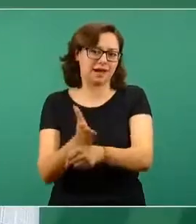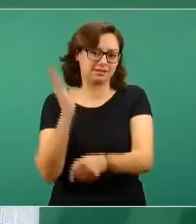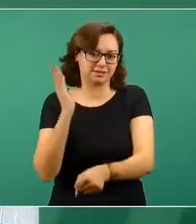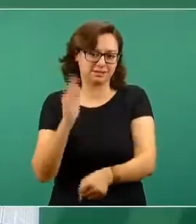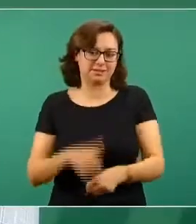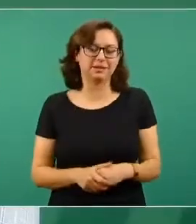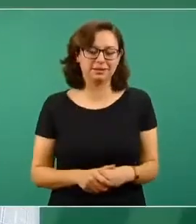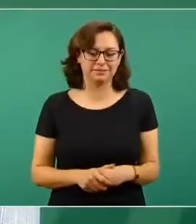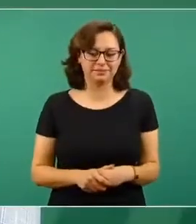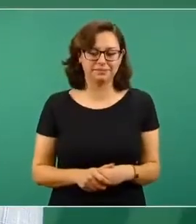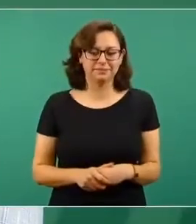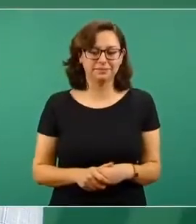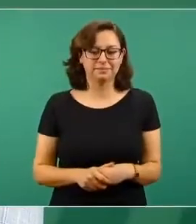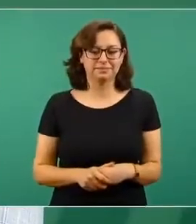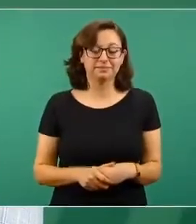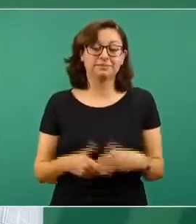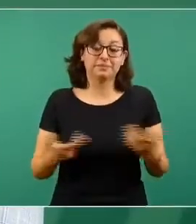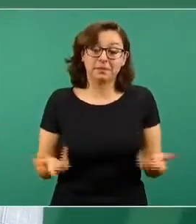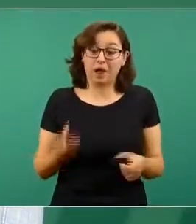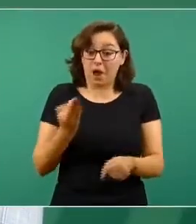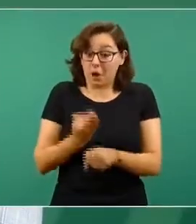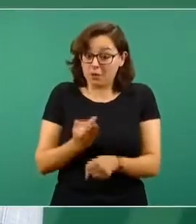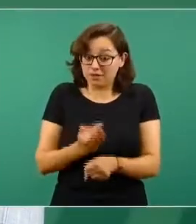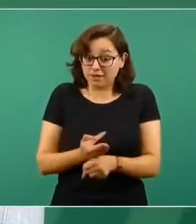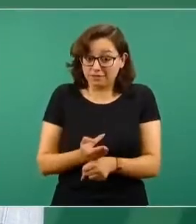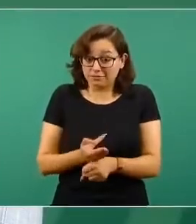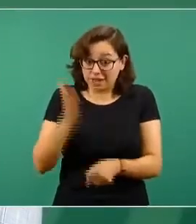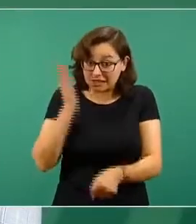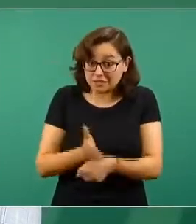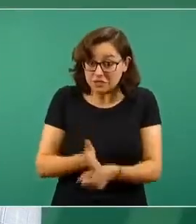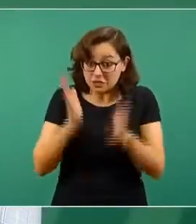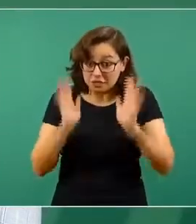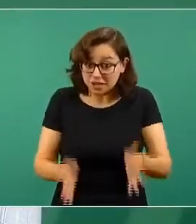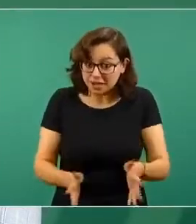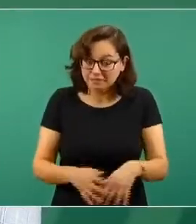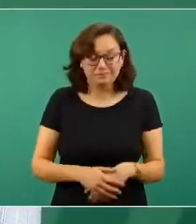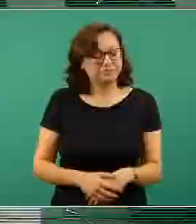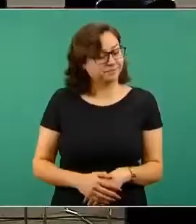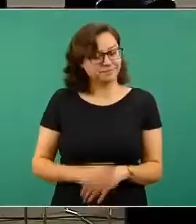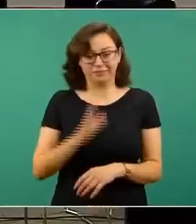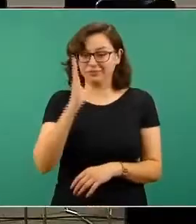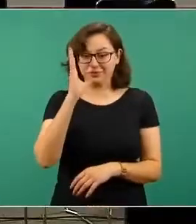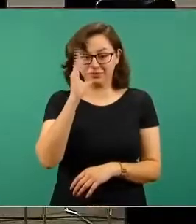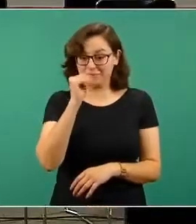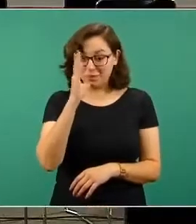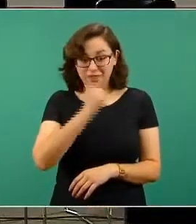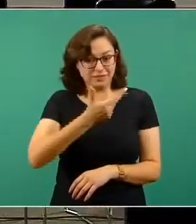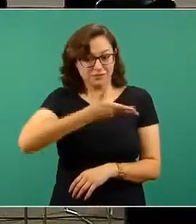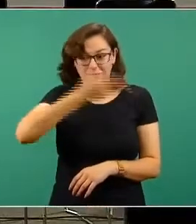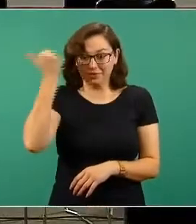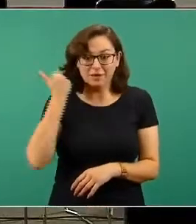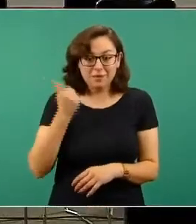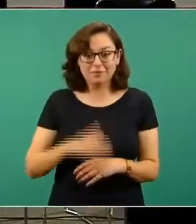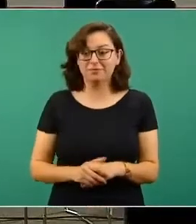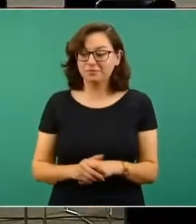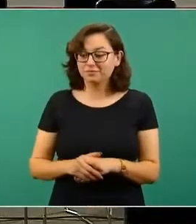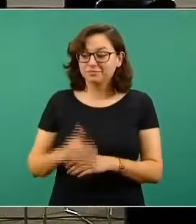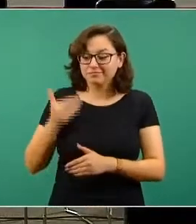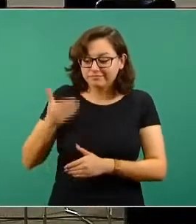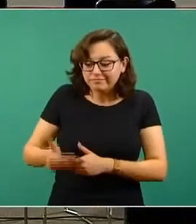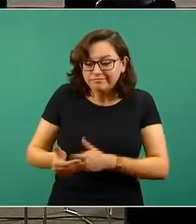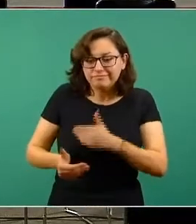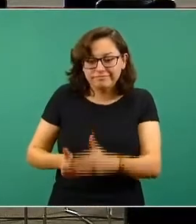persona física o a alguna persona moral. Entonces, en este momento es algo que todavía no lo sabemos. En relación a si